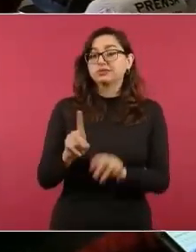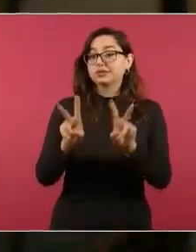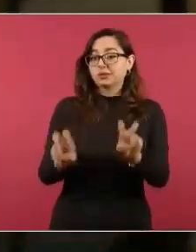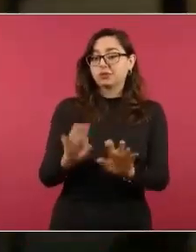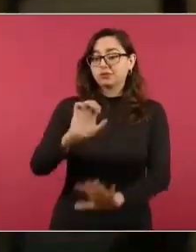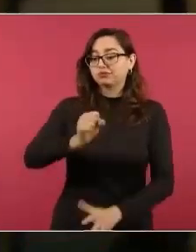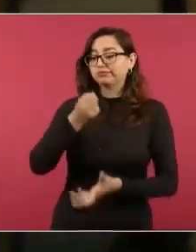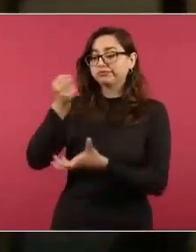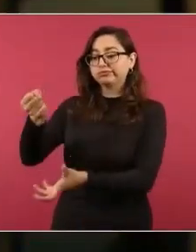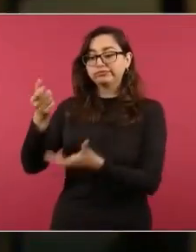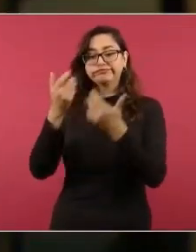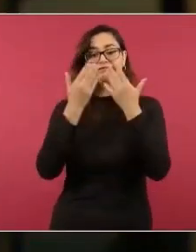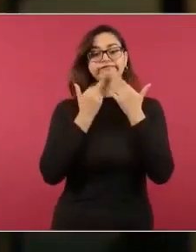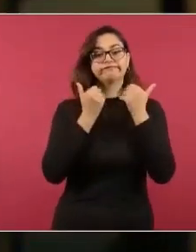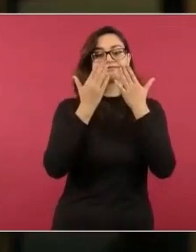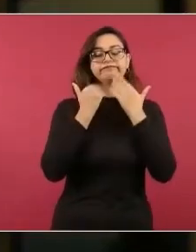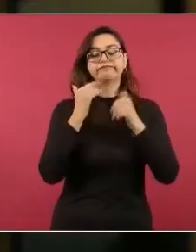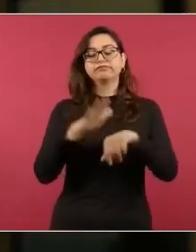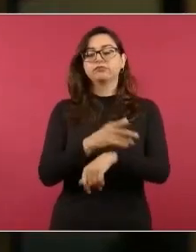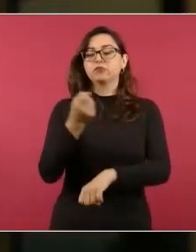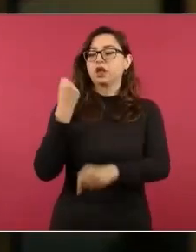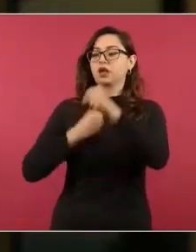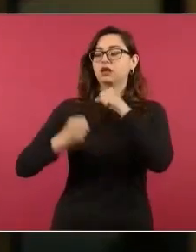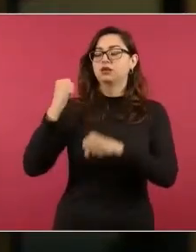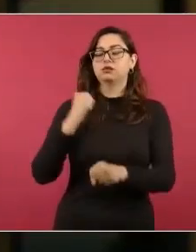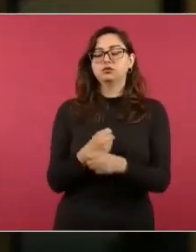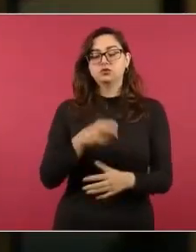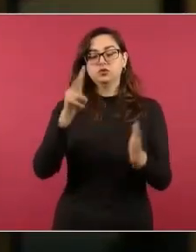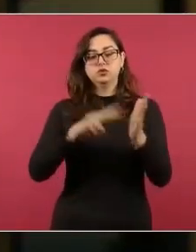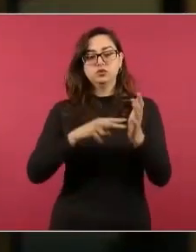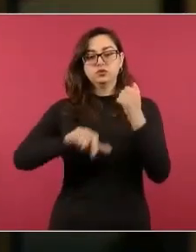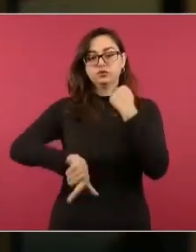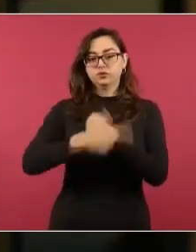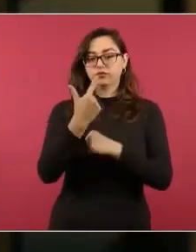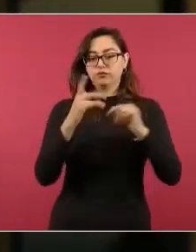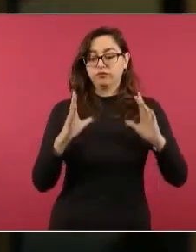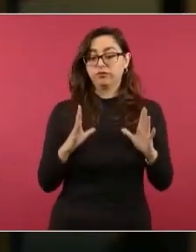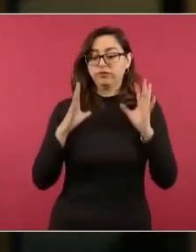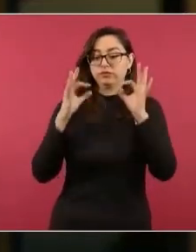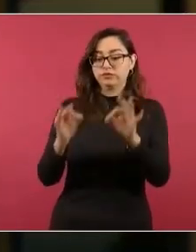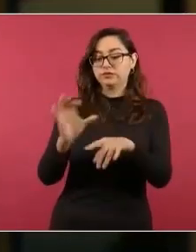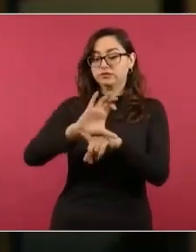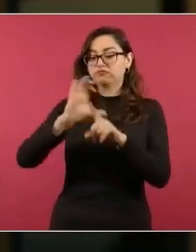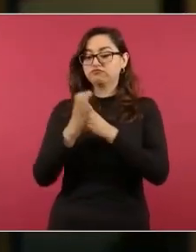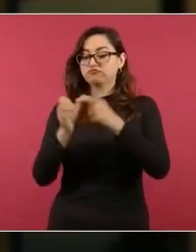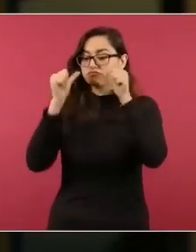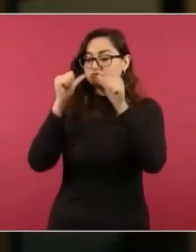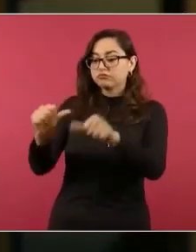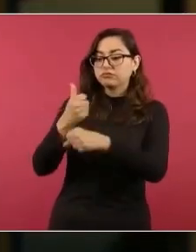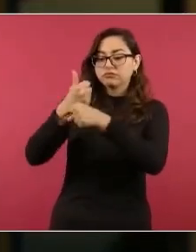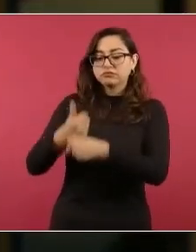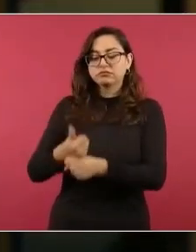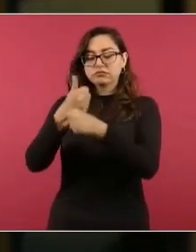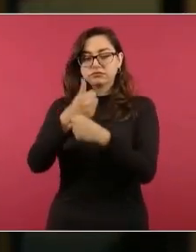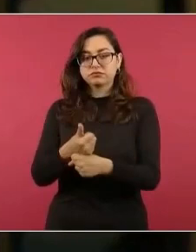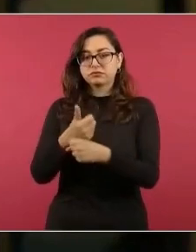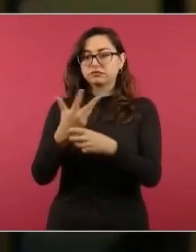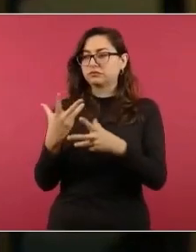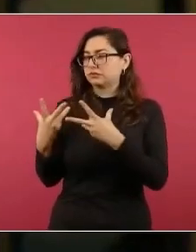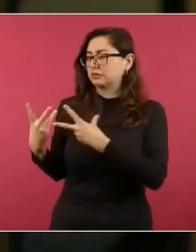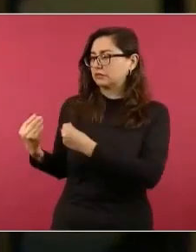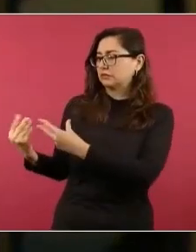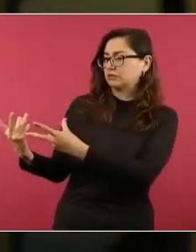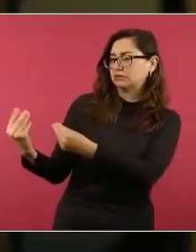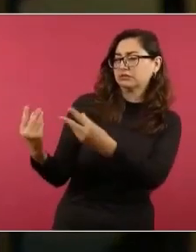la Comisión Ejecutiva de Atención a Víctimas, los incrementos a su presupuesto no son proporcionales a la cantidad de